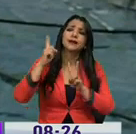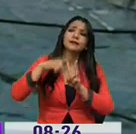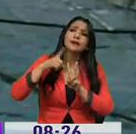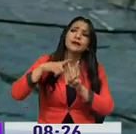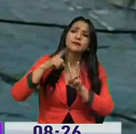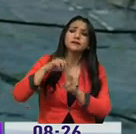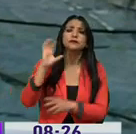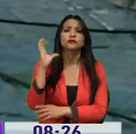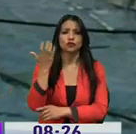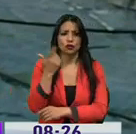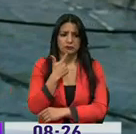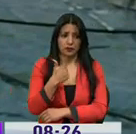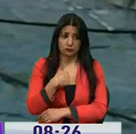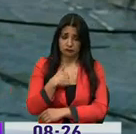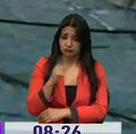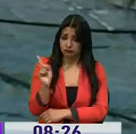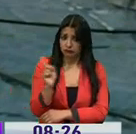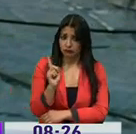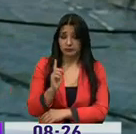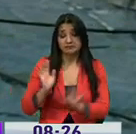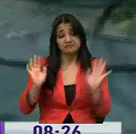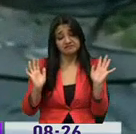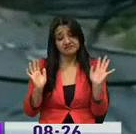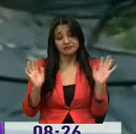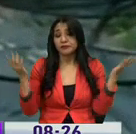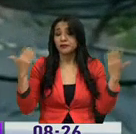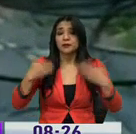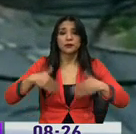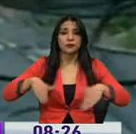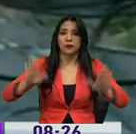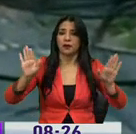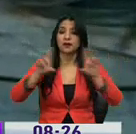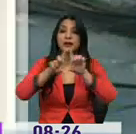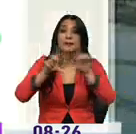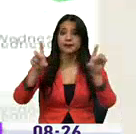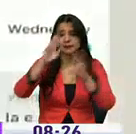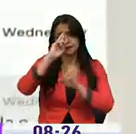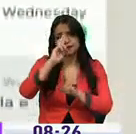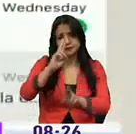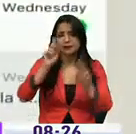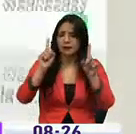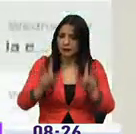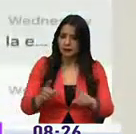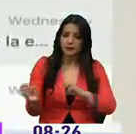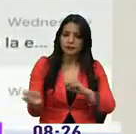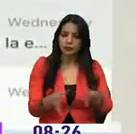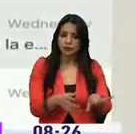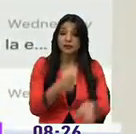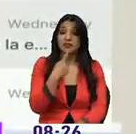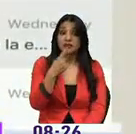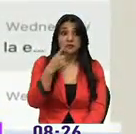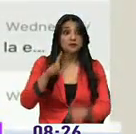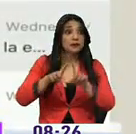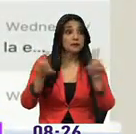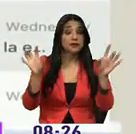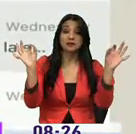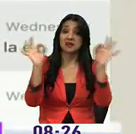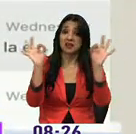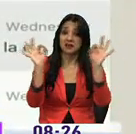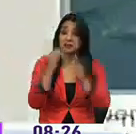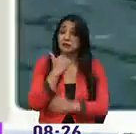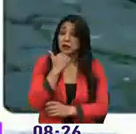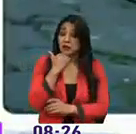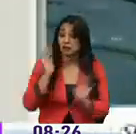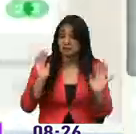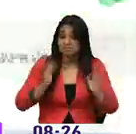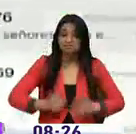cable o cualquier cosa. Nosotros no. Bueno, el que sea, respetémonos. Aquí el vecino dice que es la empresa eléctrica. Alguna razón debe